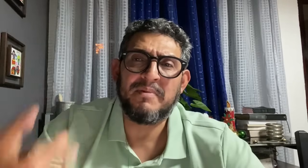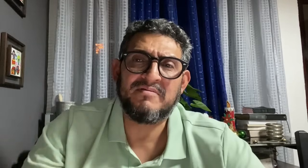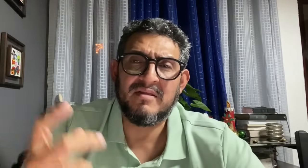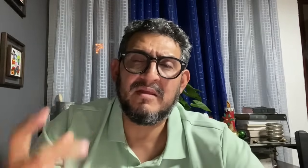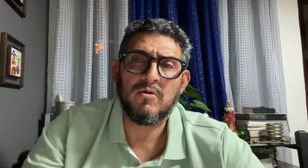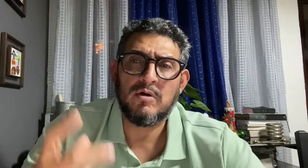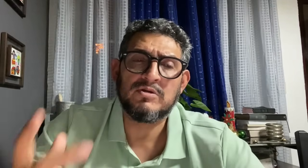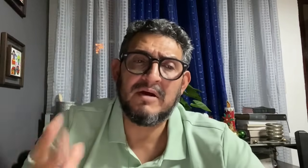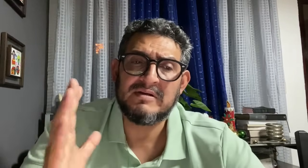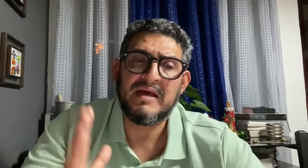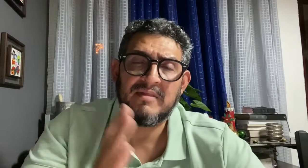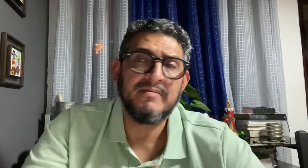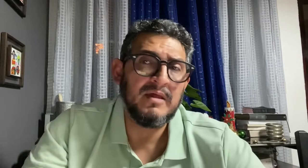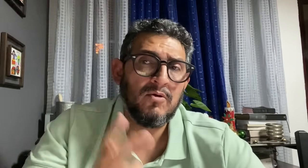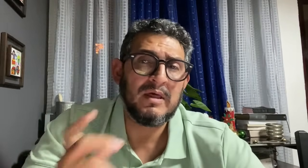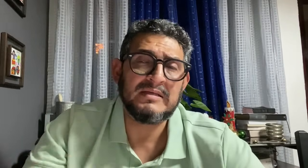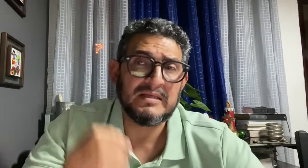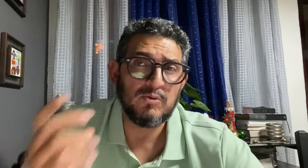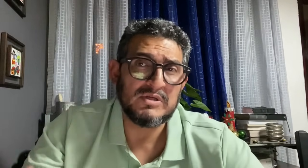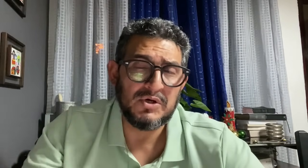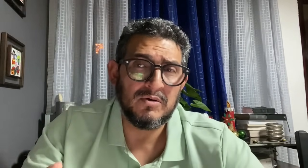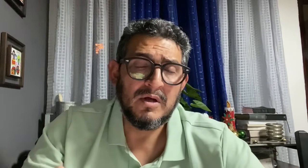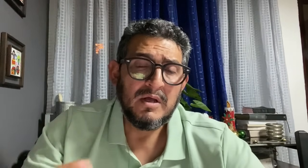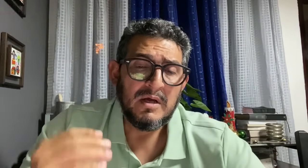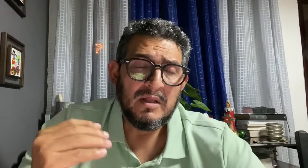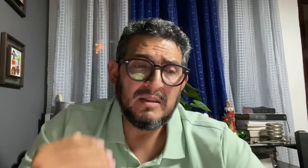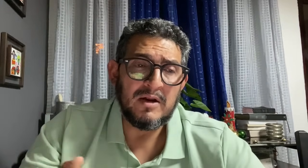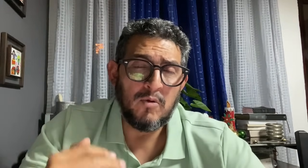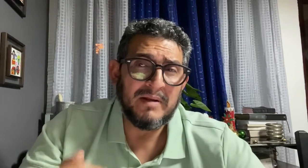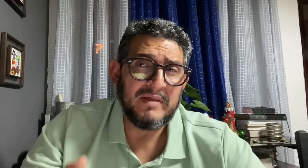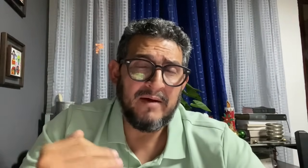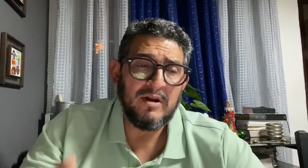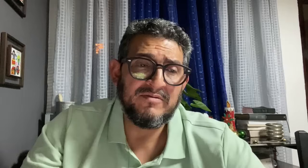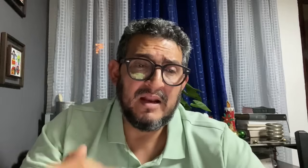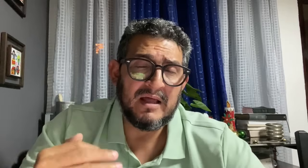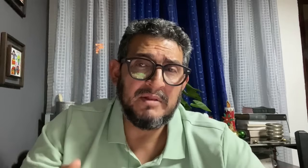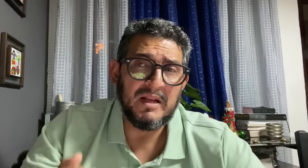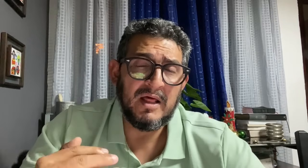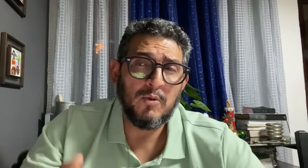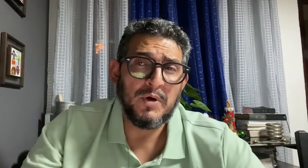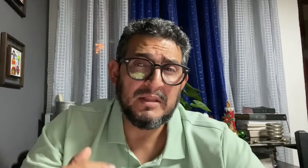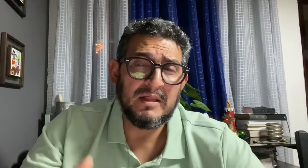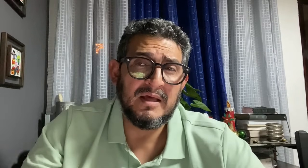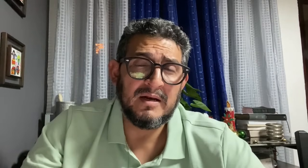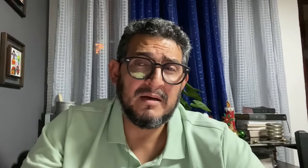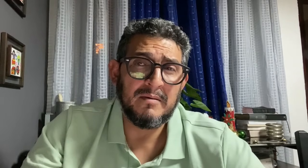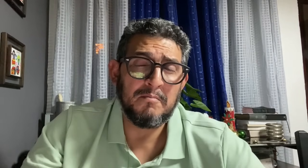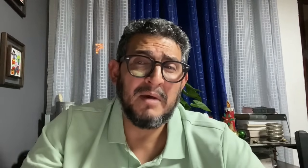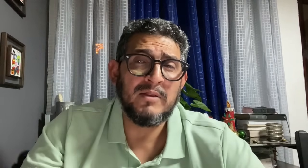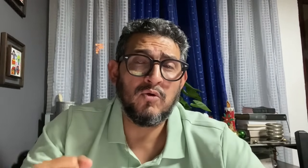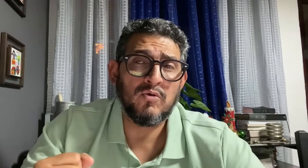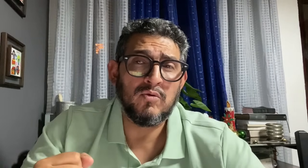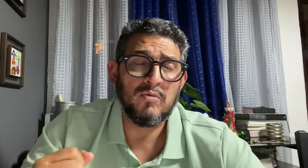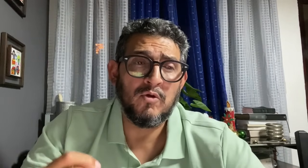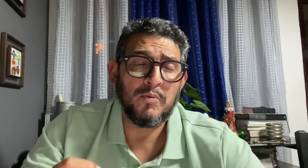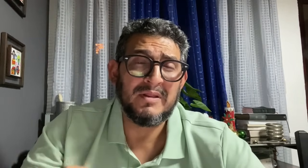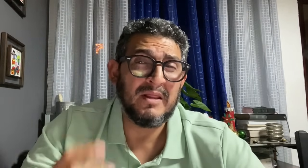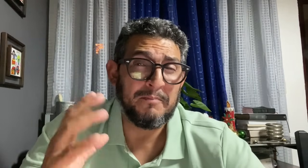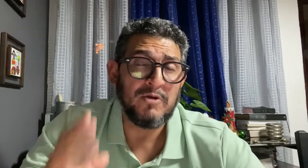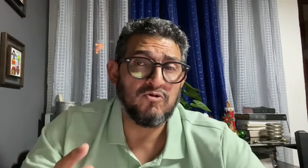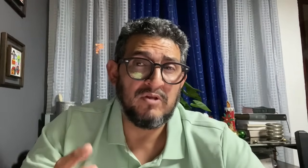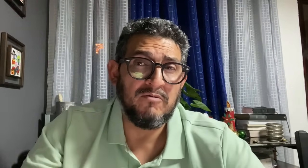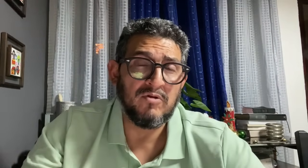que el presidente Rodrigo Chávez ha entendido que esta situación del combate a la violencia y la criminalidad no puede tener mano, no